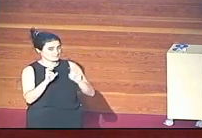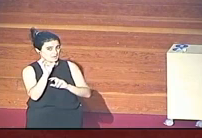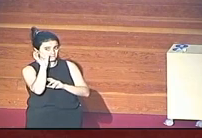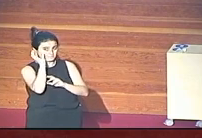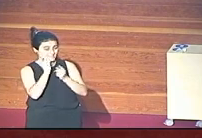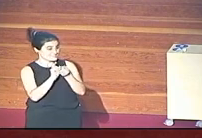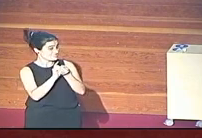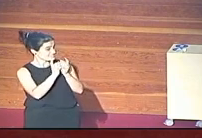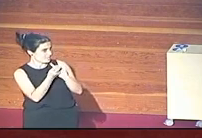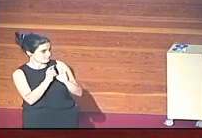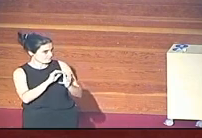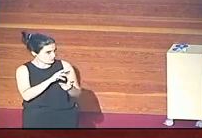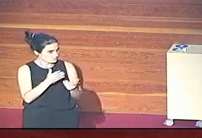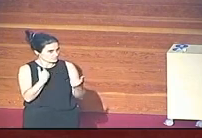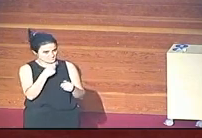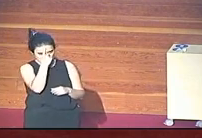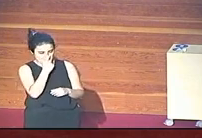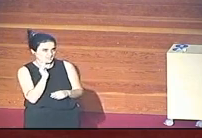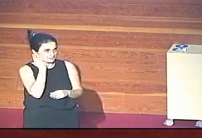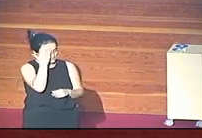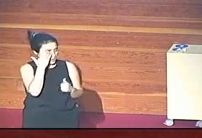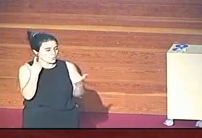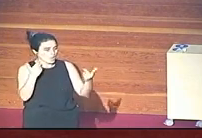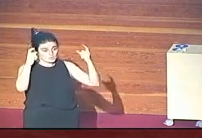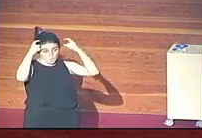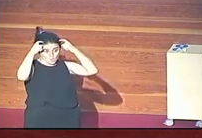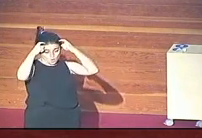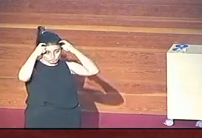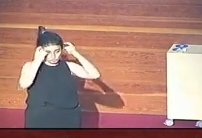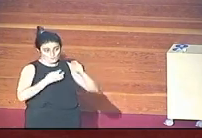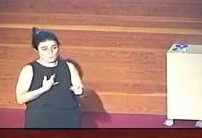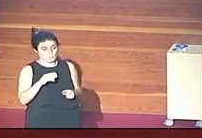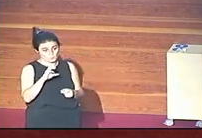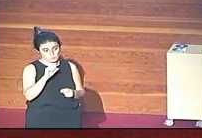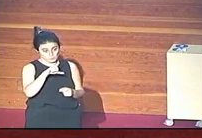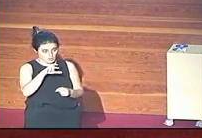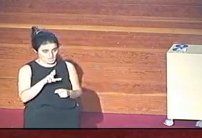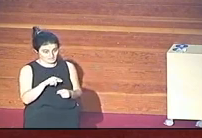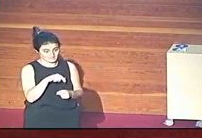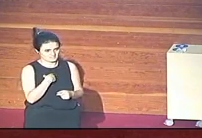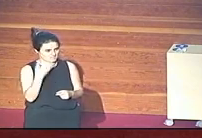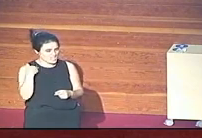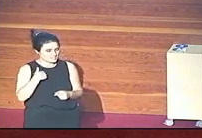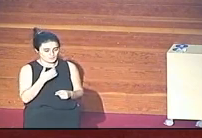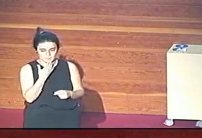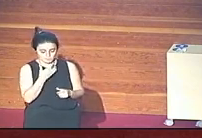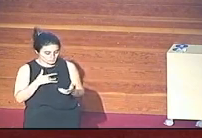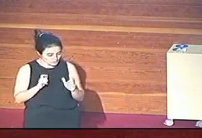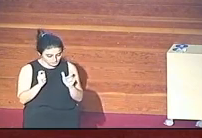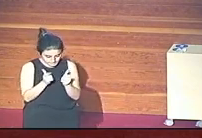con osos polares cuando mandaban las crónicas desde donde fuera la reunión de